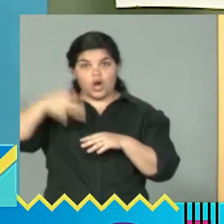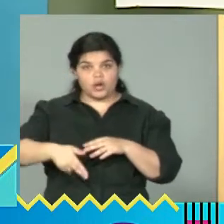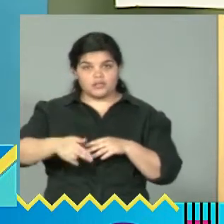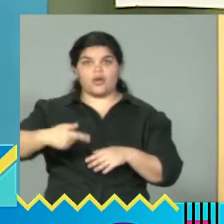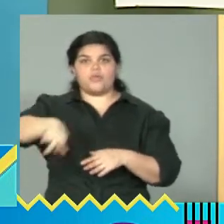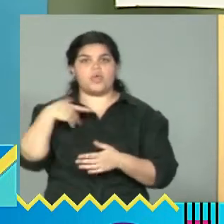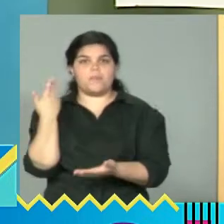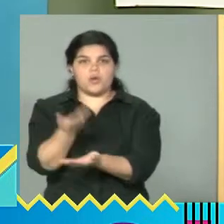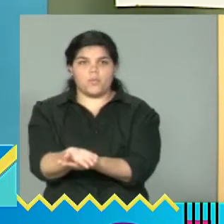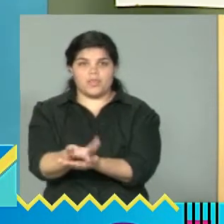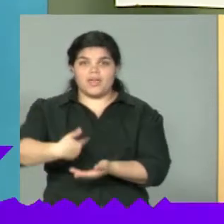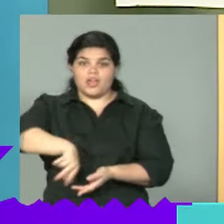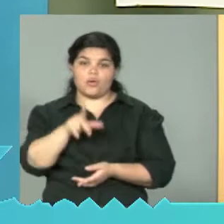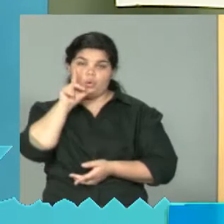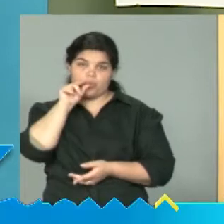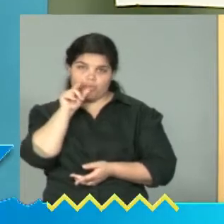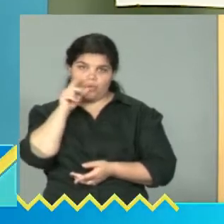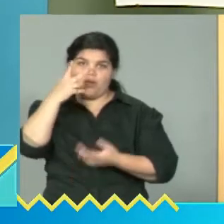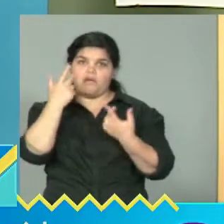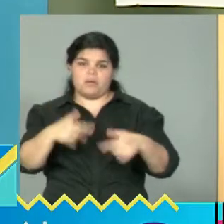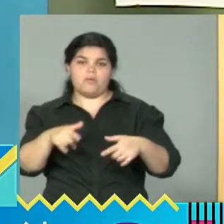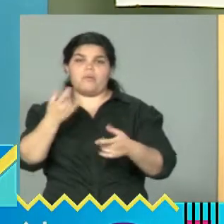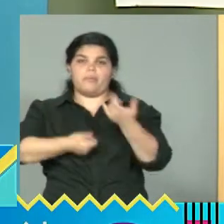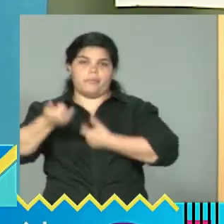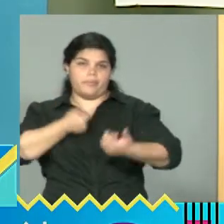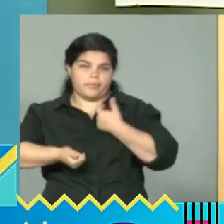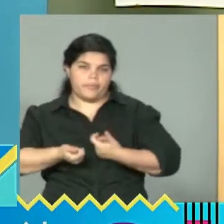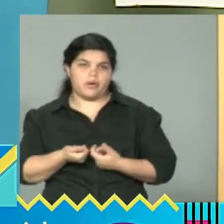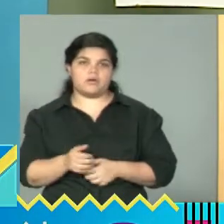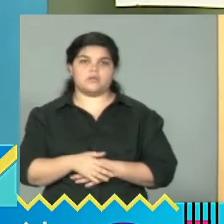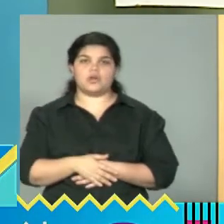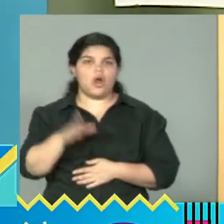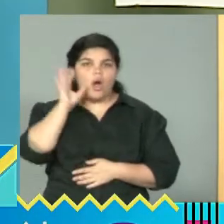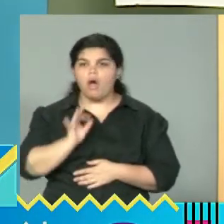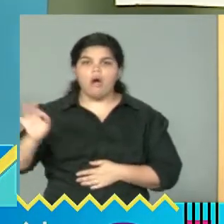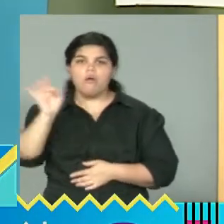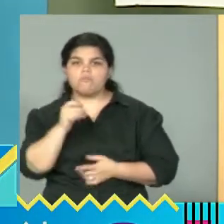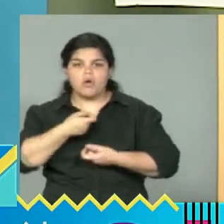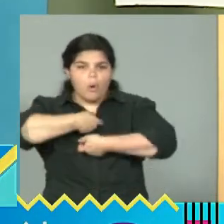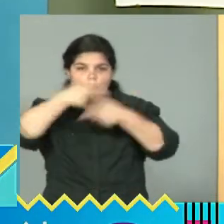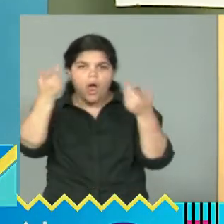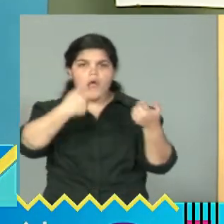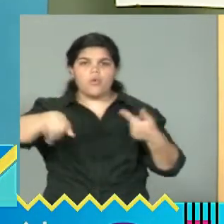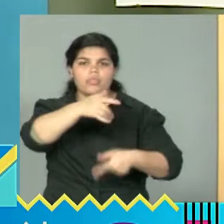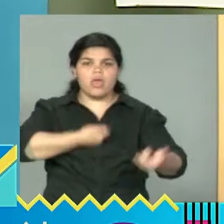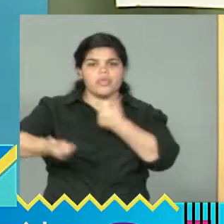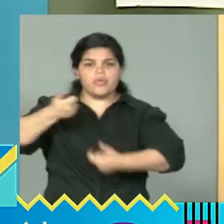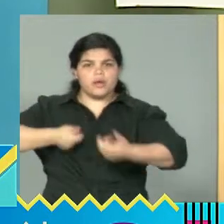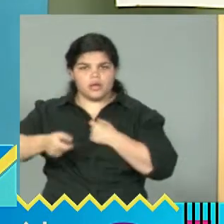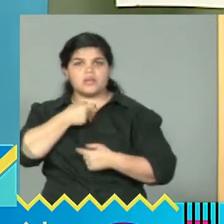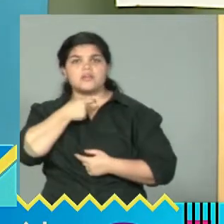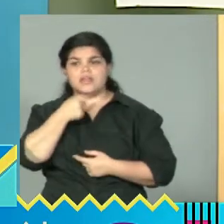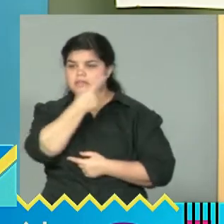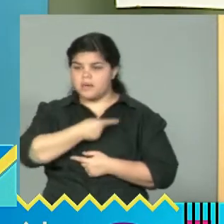que participen en nuestras redes sociales, haciendo los comentarios de lo que tengan para decir en cuanto a lo que está sucediendo, lo que ha pasado en las